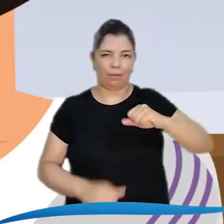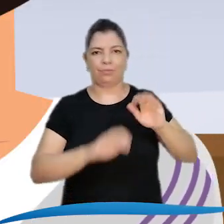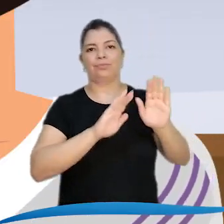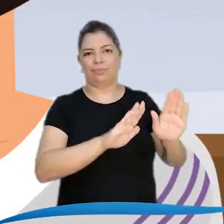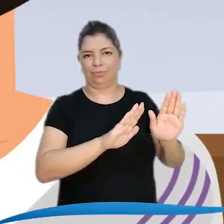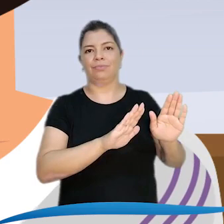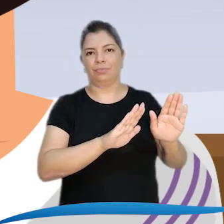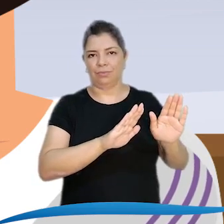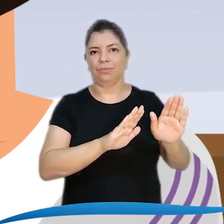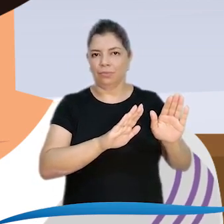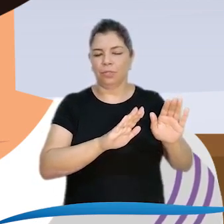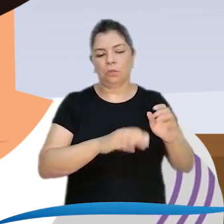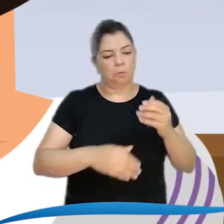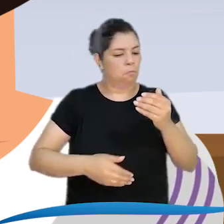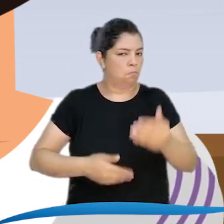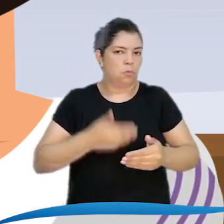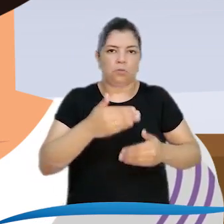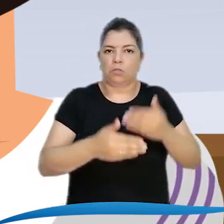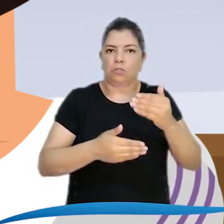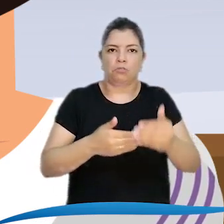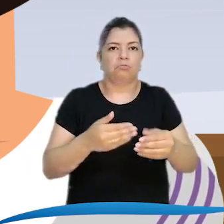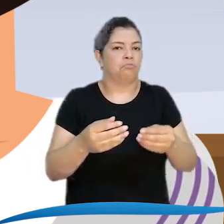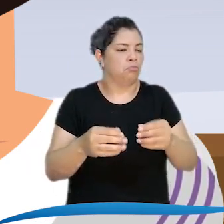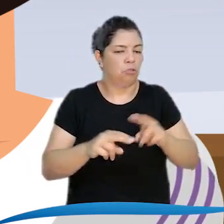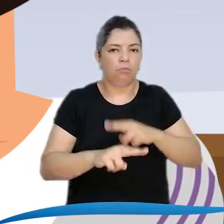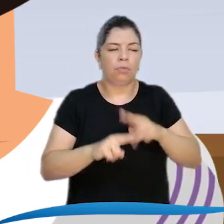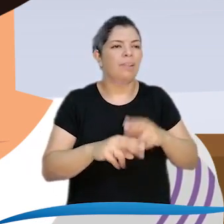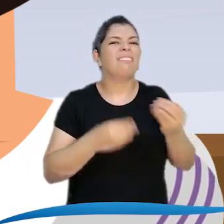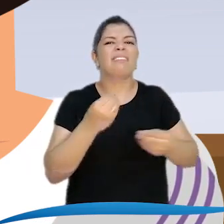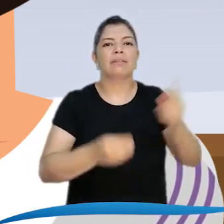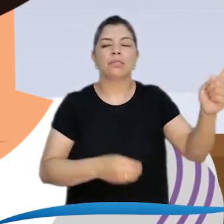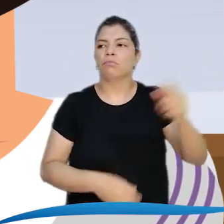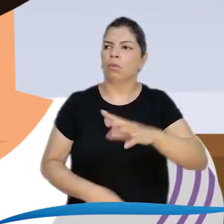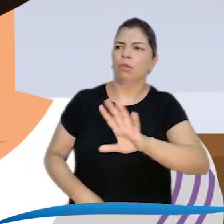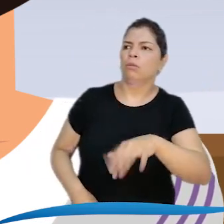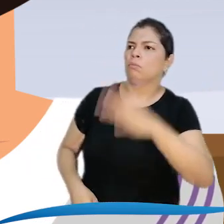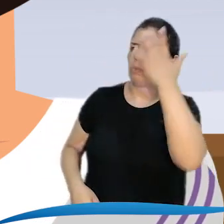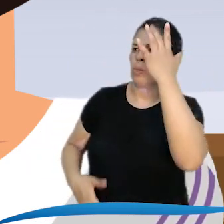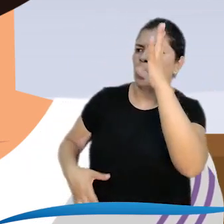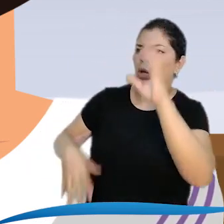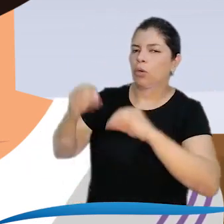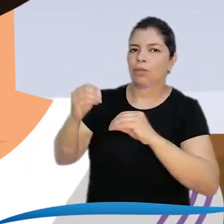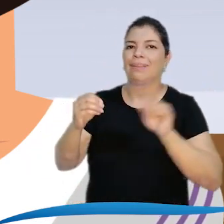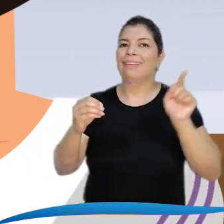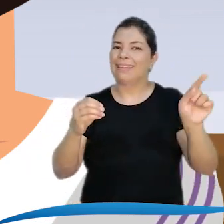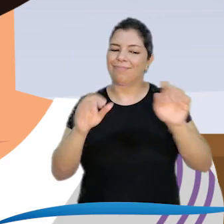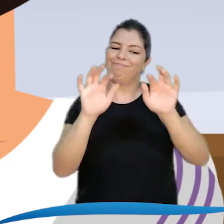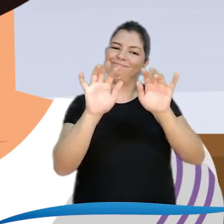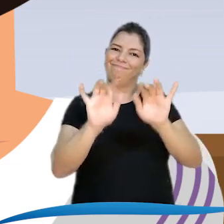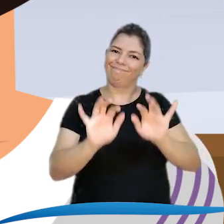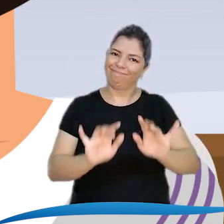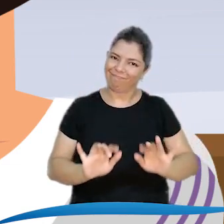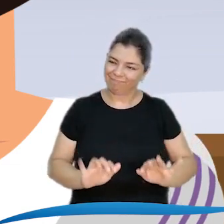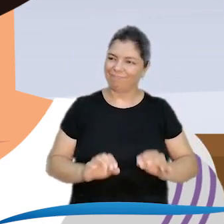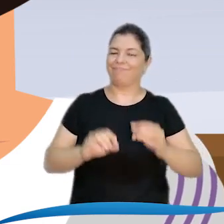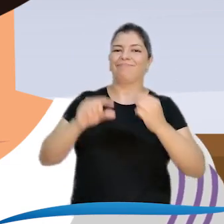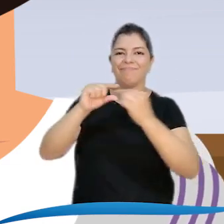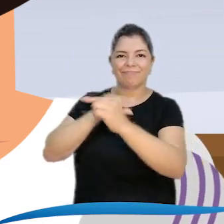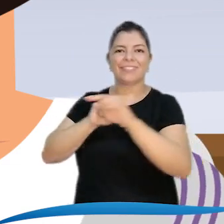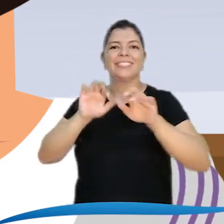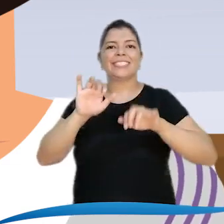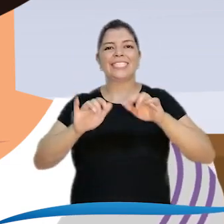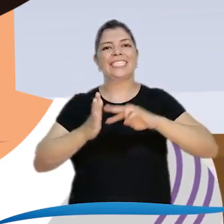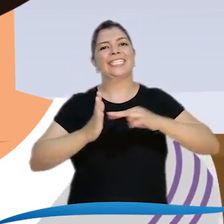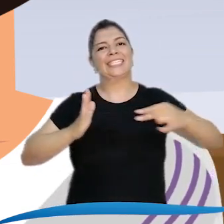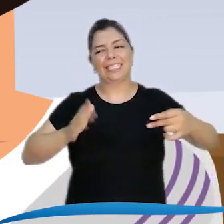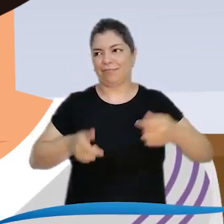está en todo su derecho de hacerlo. Recordemos que ese proceso se debe hacer de manera escrita y ante la Secretaría Técnica del Comité